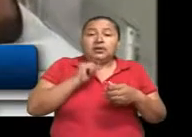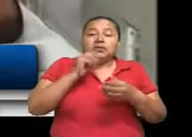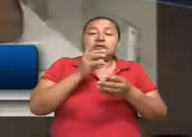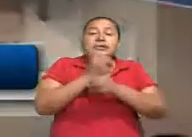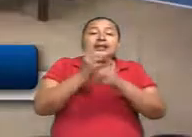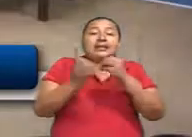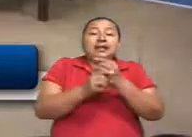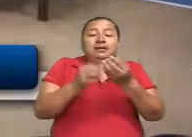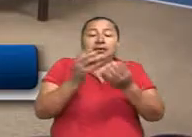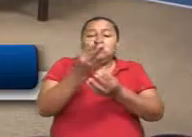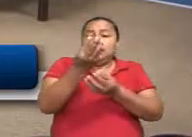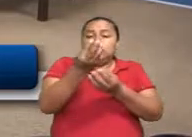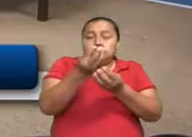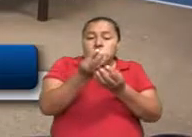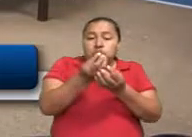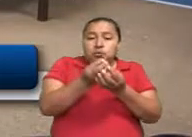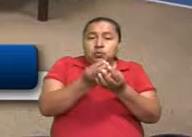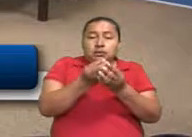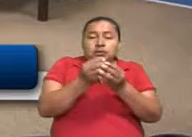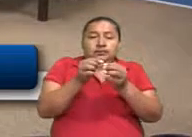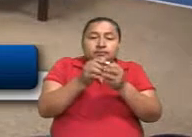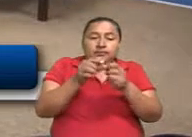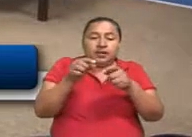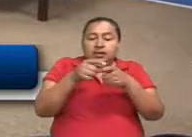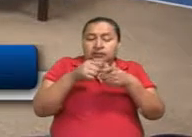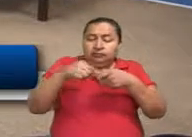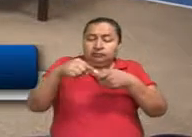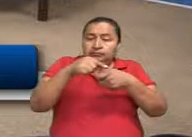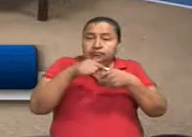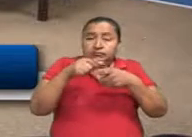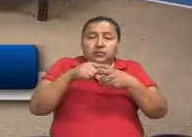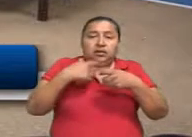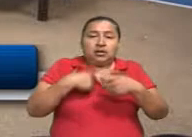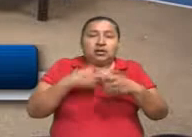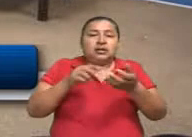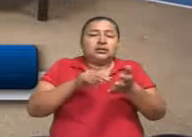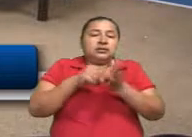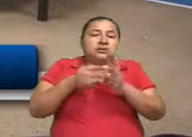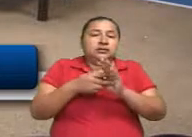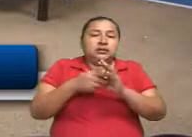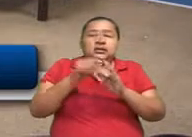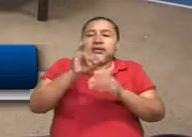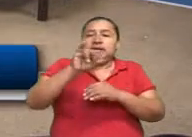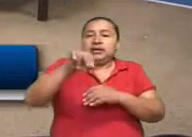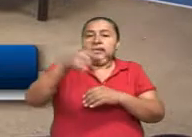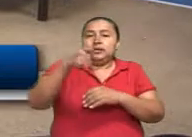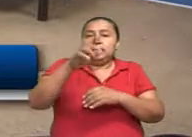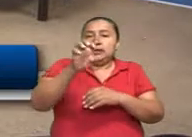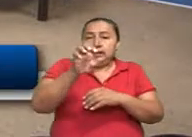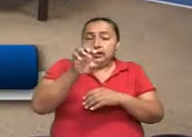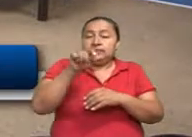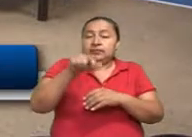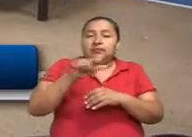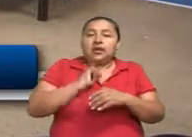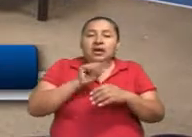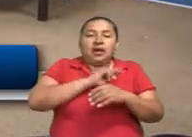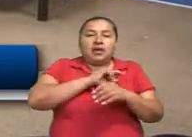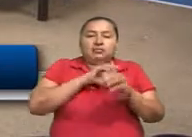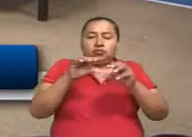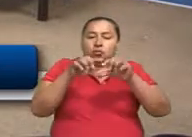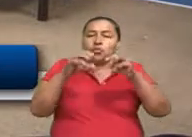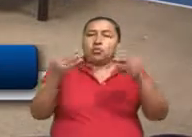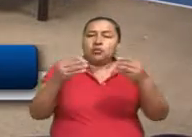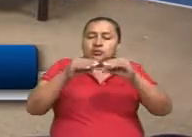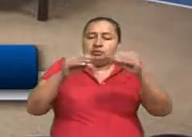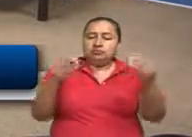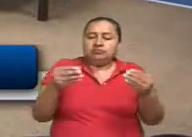descender al anillo inguinal interno. O sea, hablamos de que en nuestra ingle hay un anillito ahí internamente en